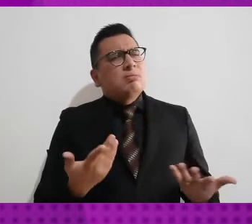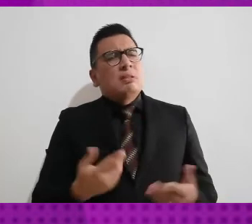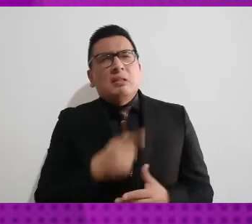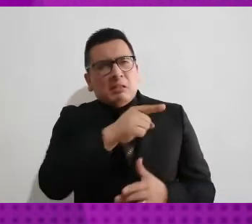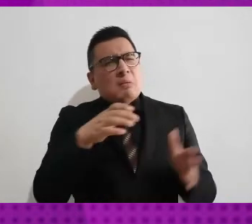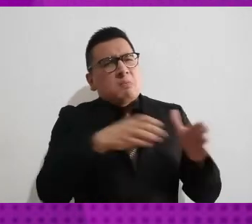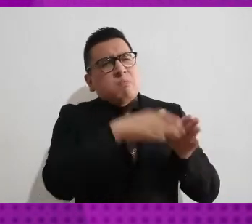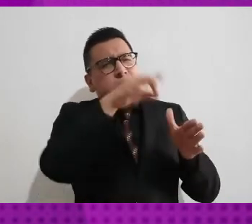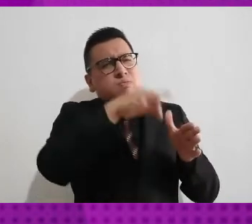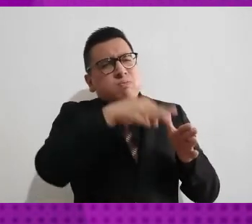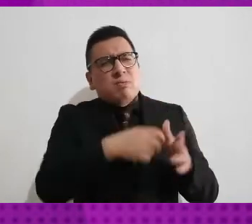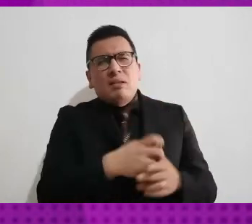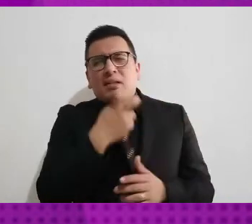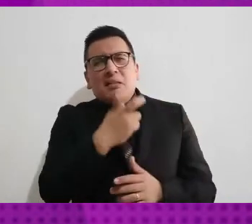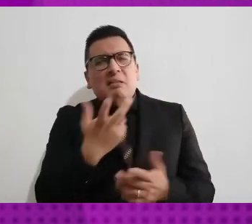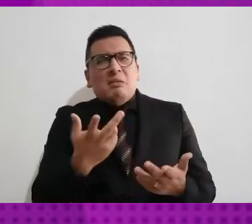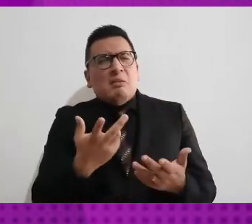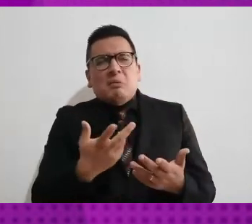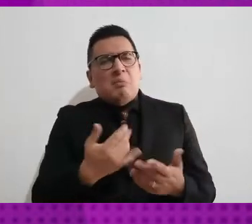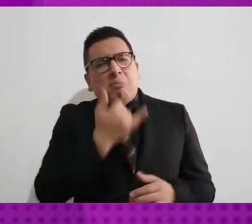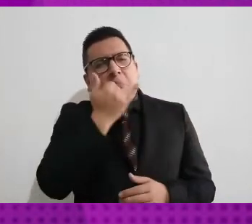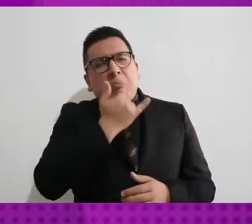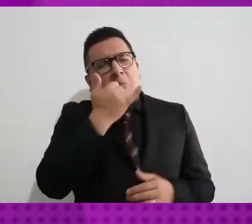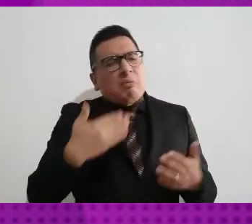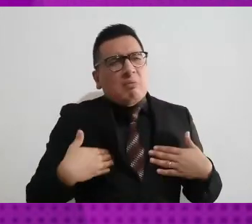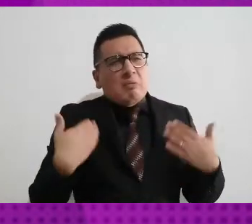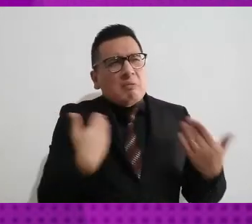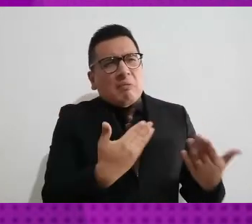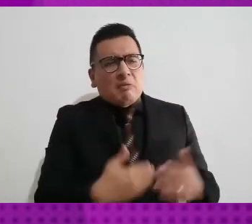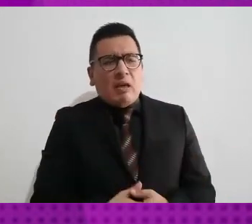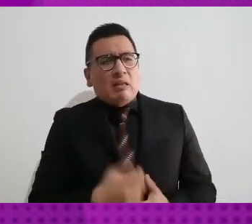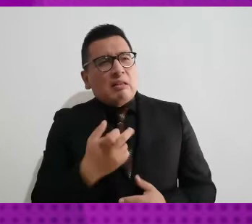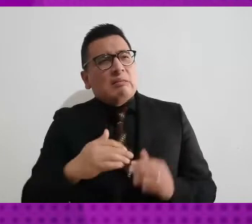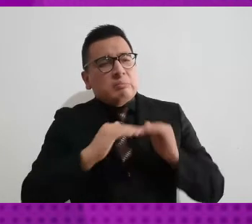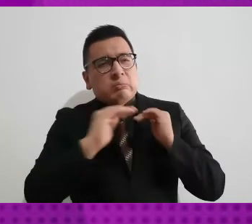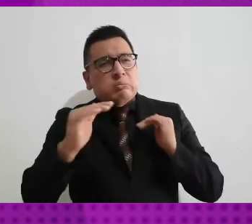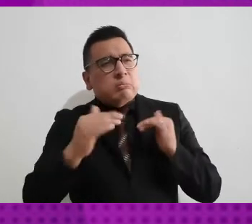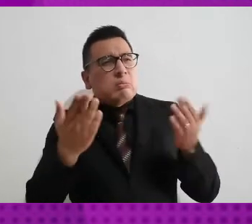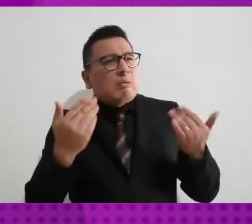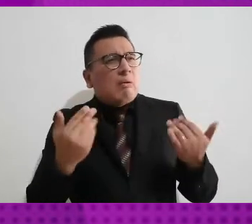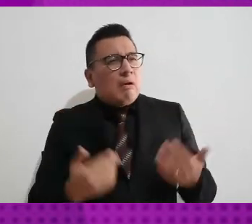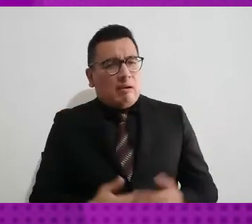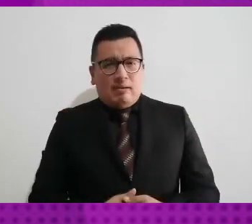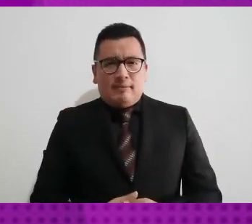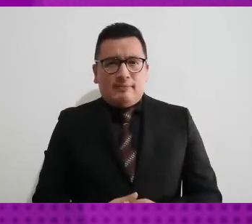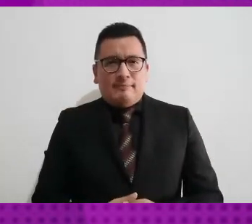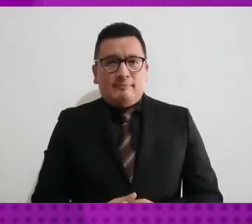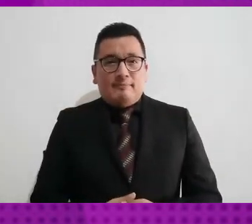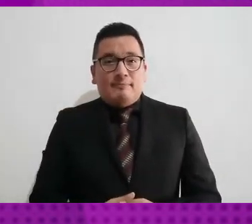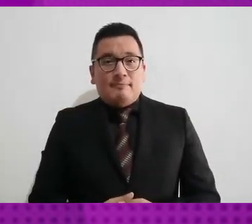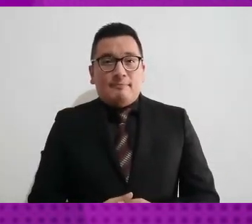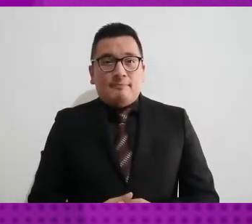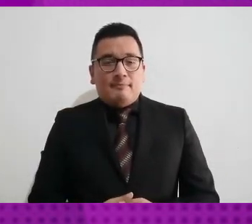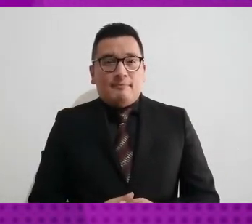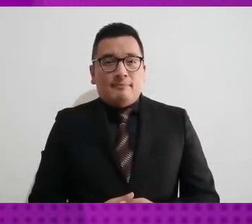que en nuestro modelo generaba ciertos vicios que afectaban la equidad en la competencia